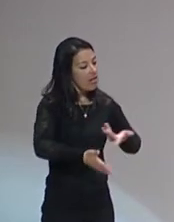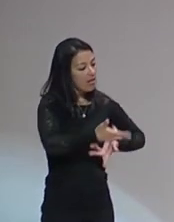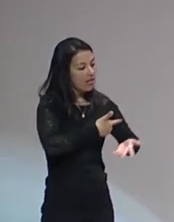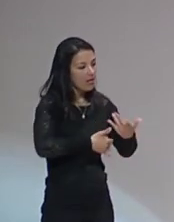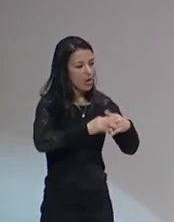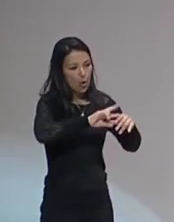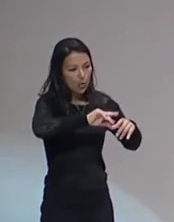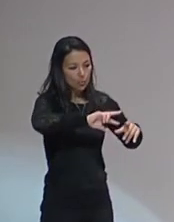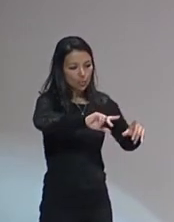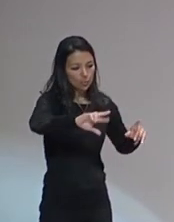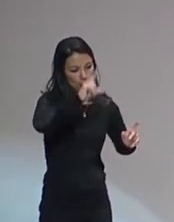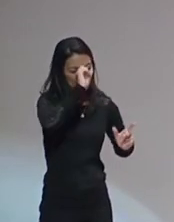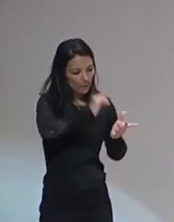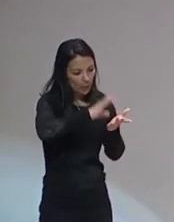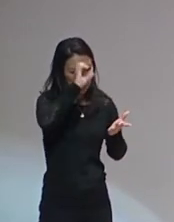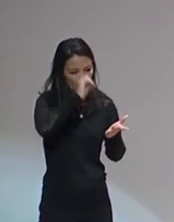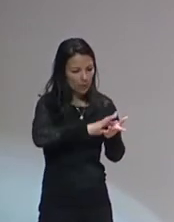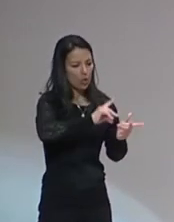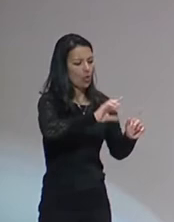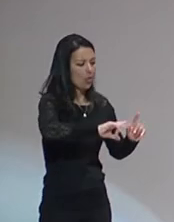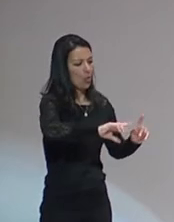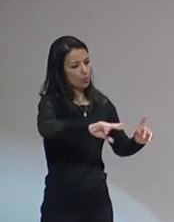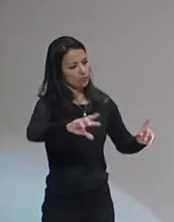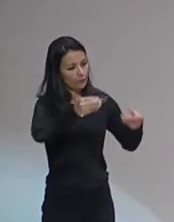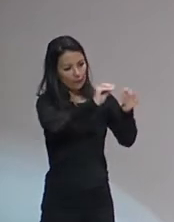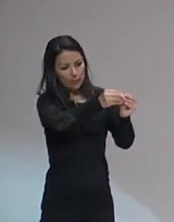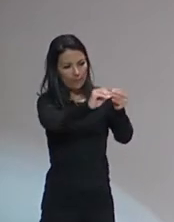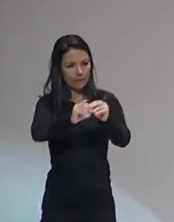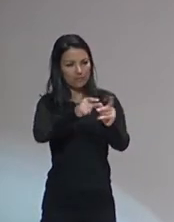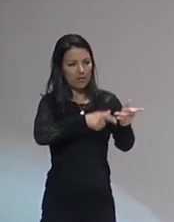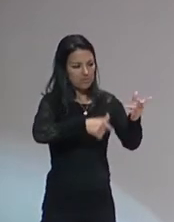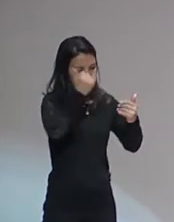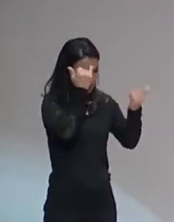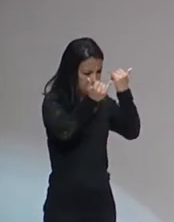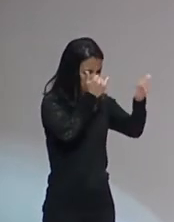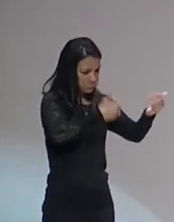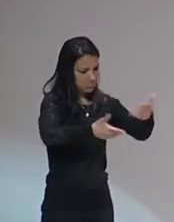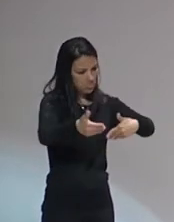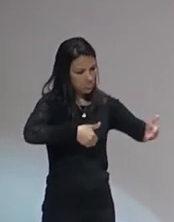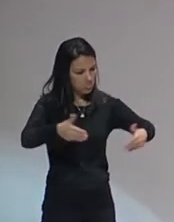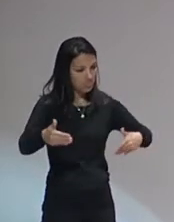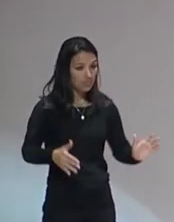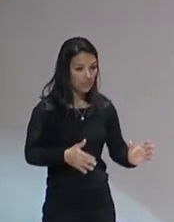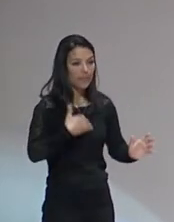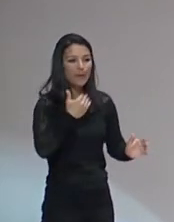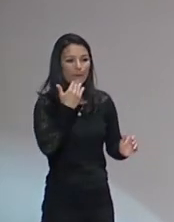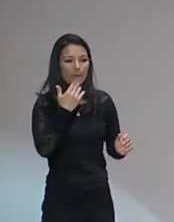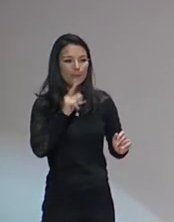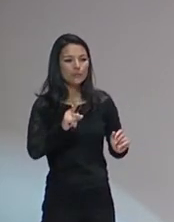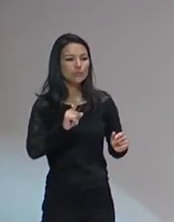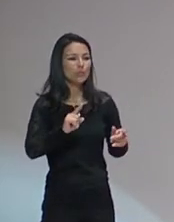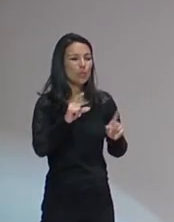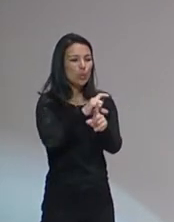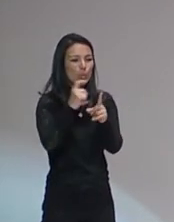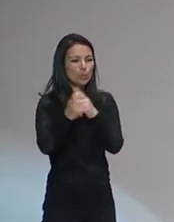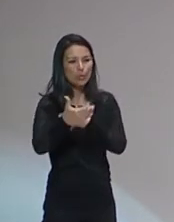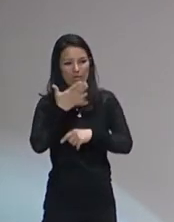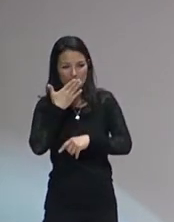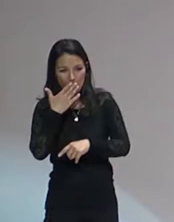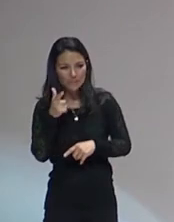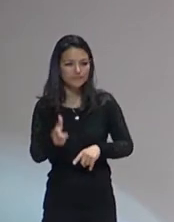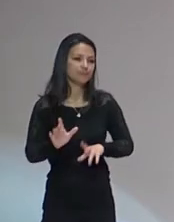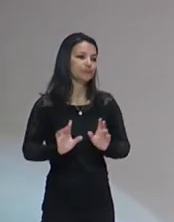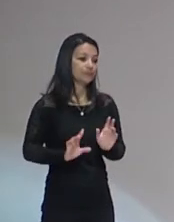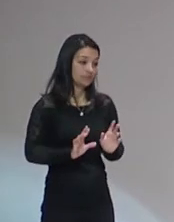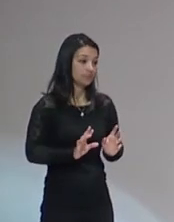y esas otras alternativas de vida, como también, por ejemplo, de la cultura indígena, en